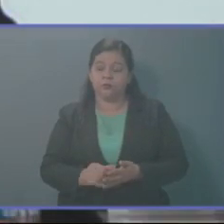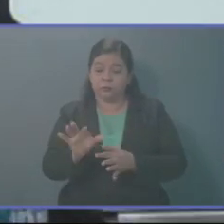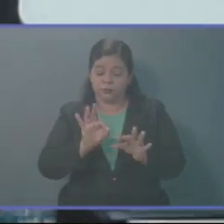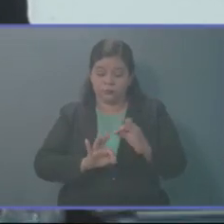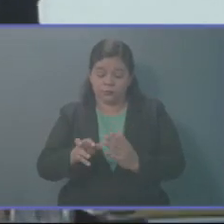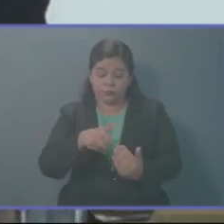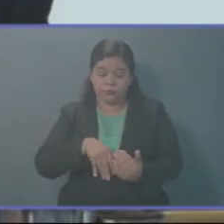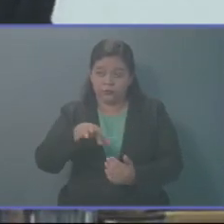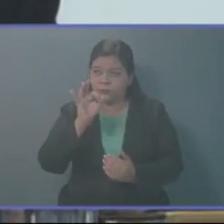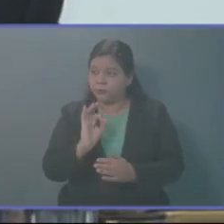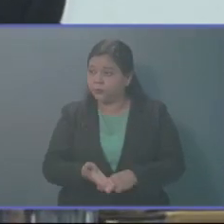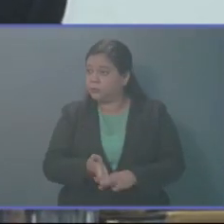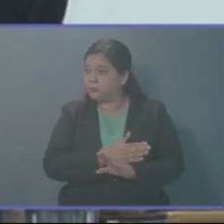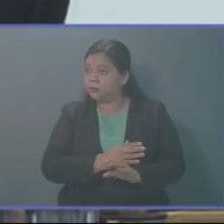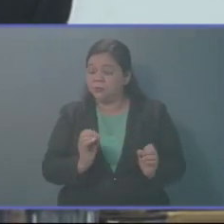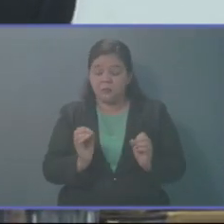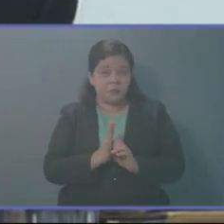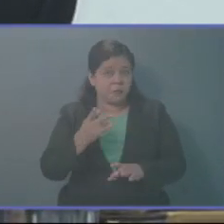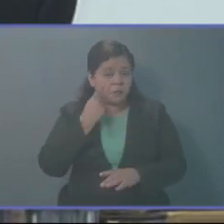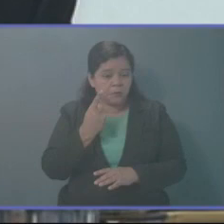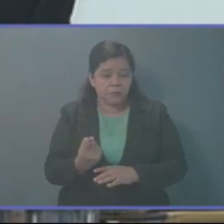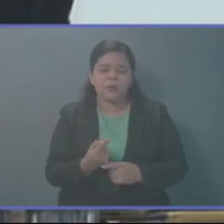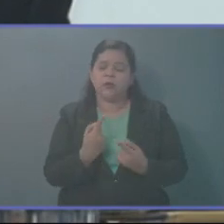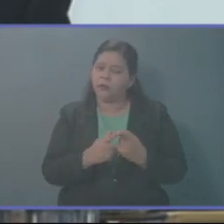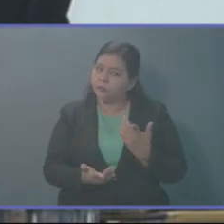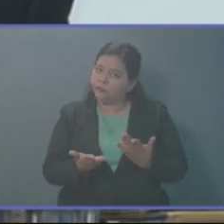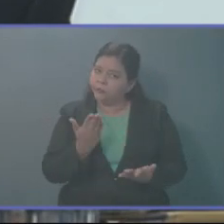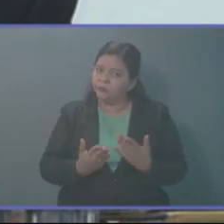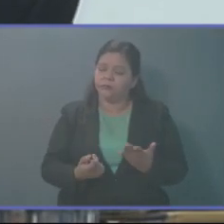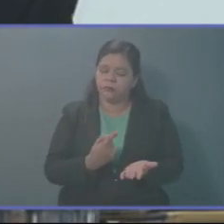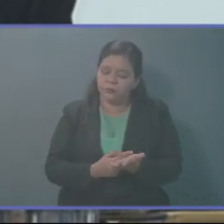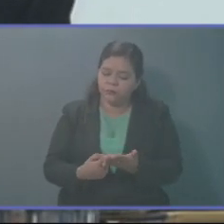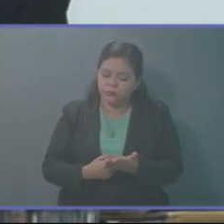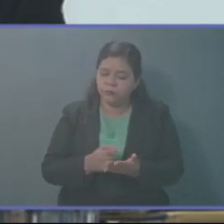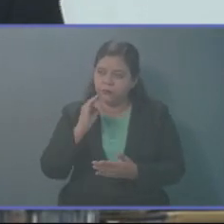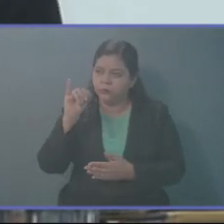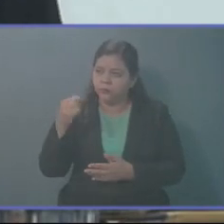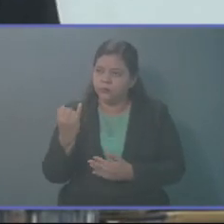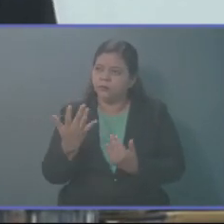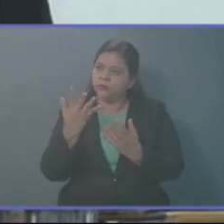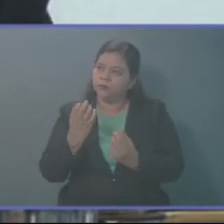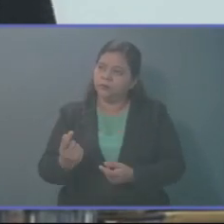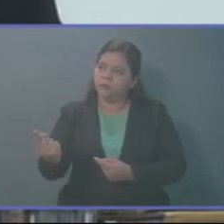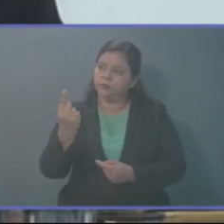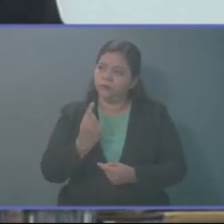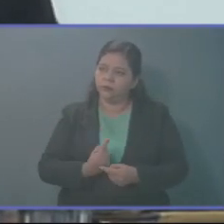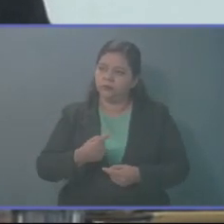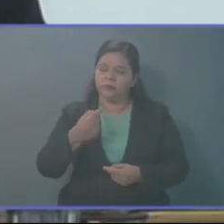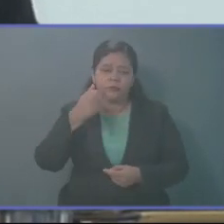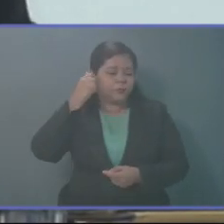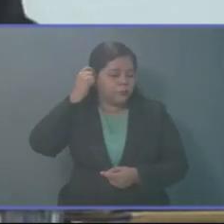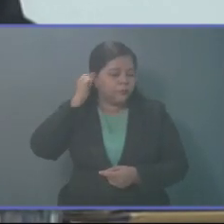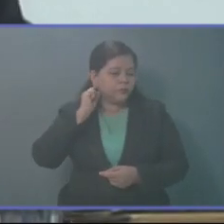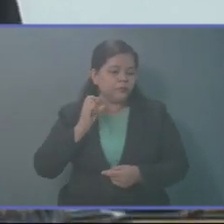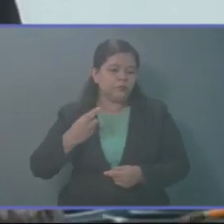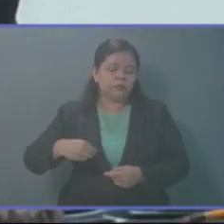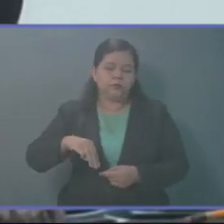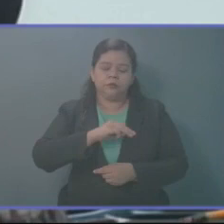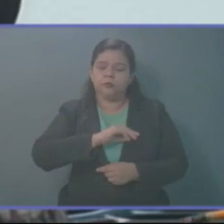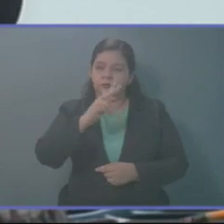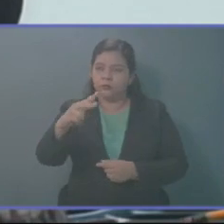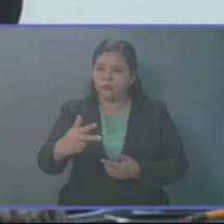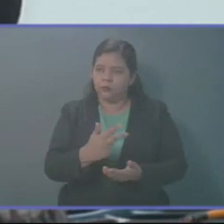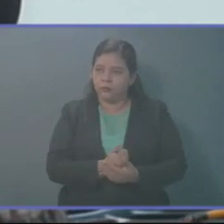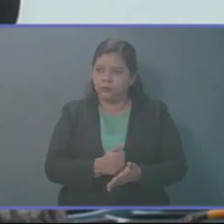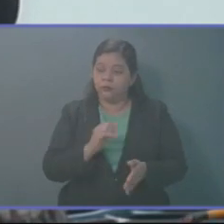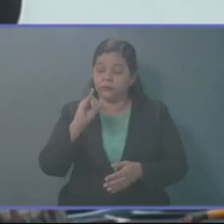expedientes que no se han visto y posiblemente se vean el jueves. Estoy solicitando la presencia del ministro de Hacienda el jueves a partir de las